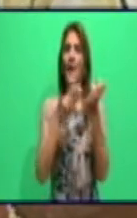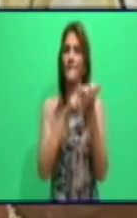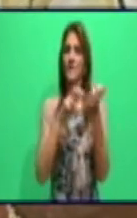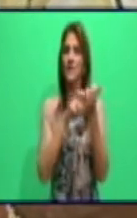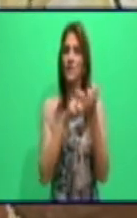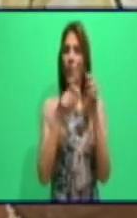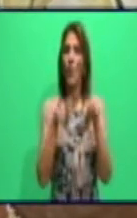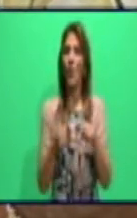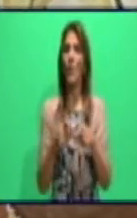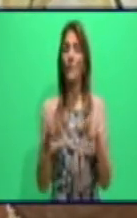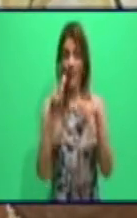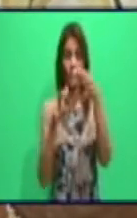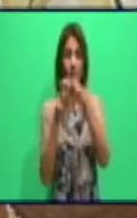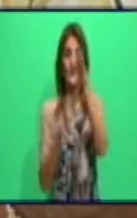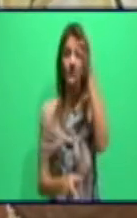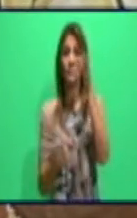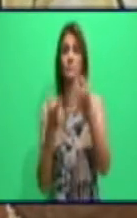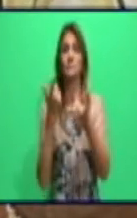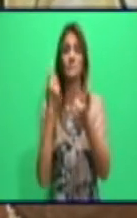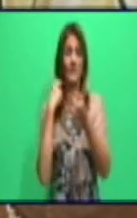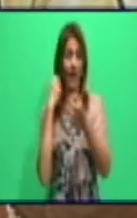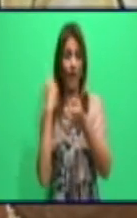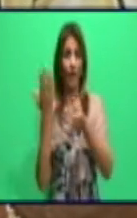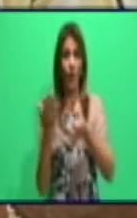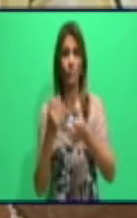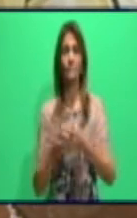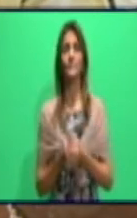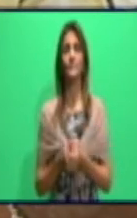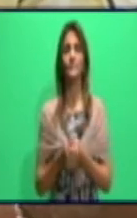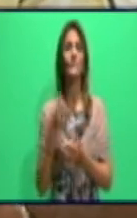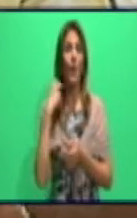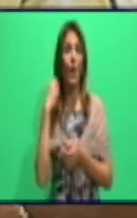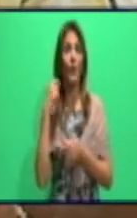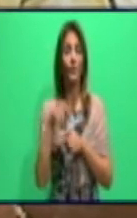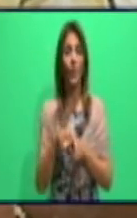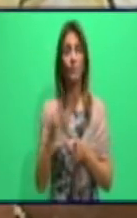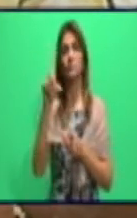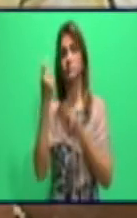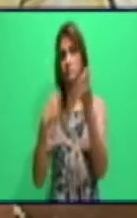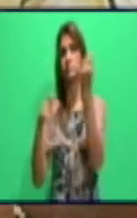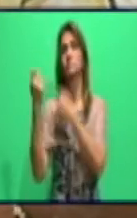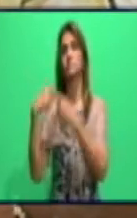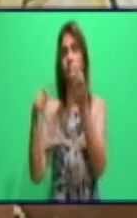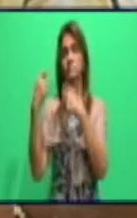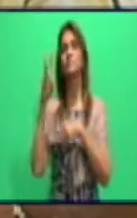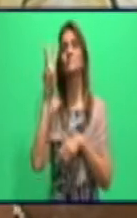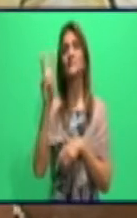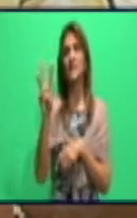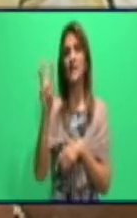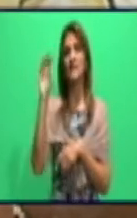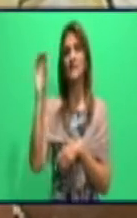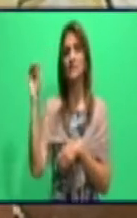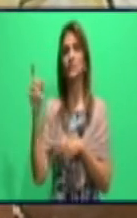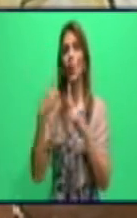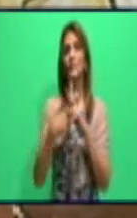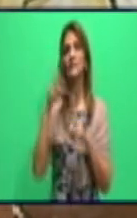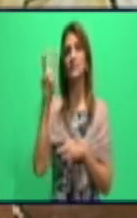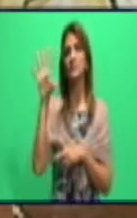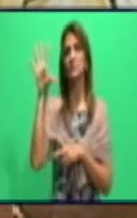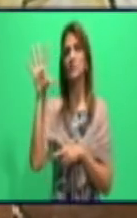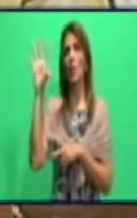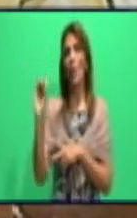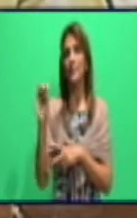de pepino de ron de 2 litros que se corrió comercializando me pido a 300 a 350 pesos aquí en el